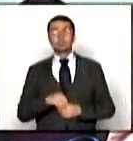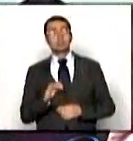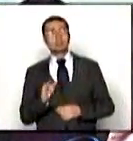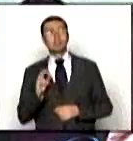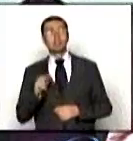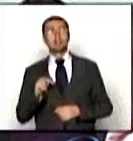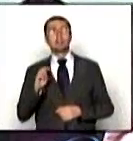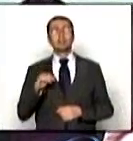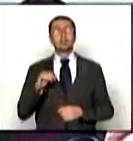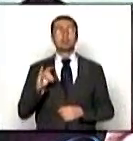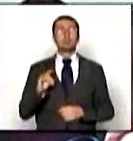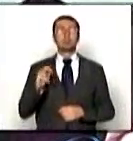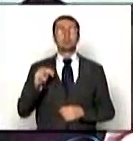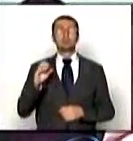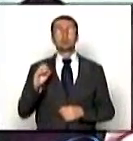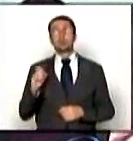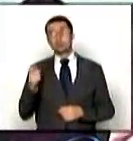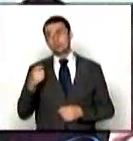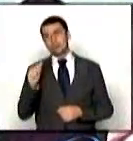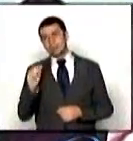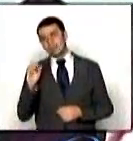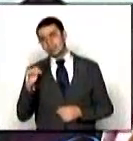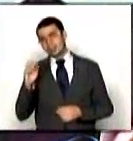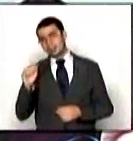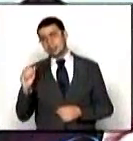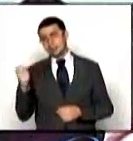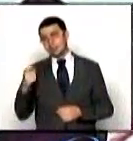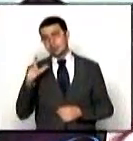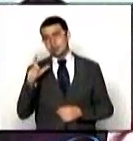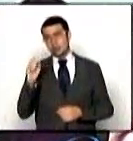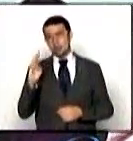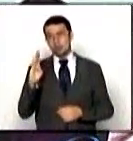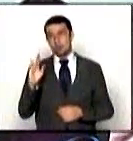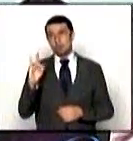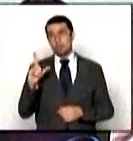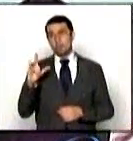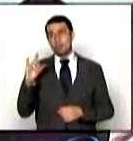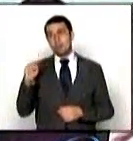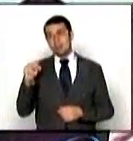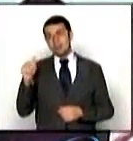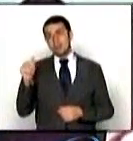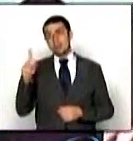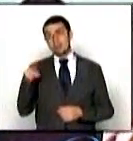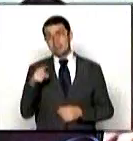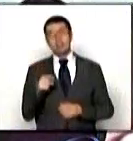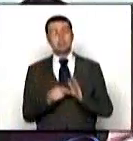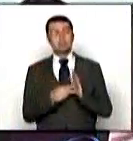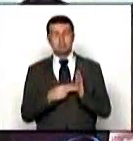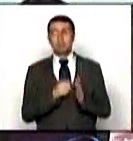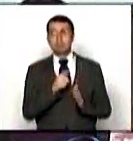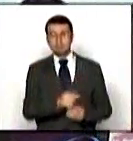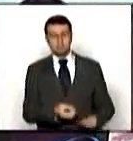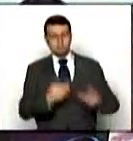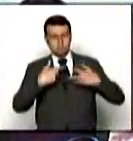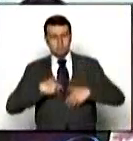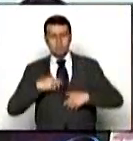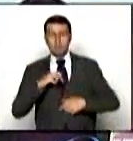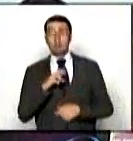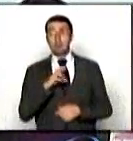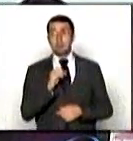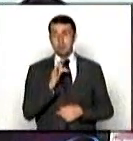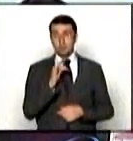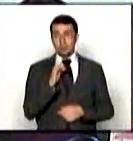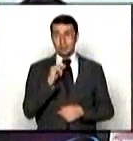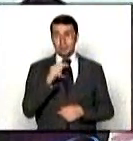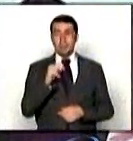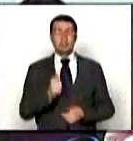inmunogamaglobulinas, y las inmunogamaglobulinas son proteínas. Entonces si no le damos un buen desayuno, él tampoco va a estar sano ni va a tener una buena policía en su cuerpo. Entonces la